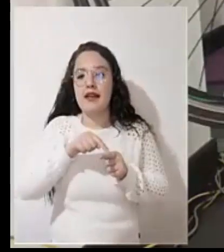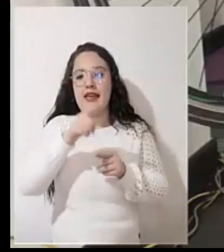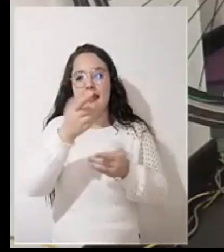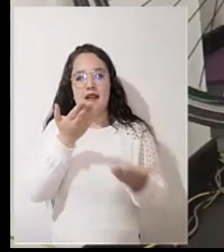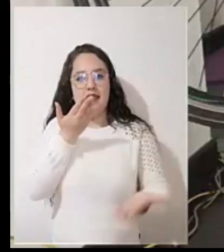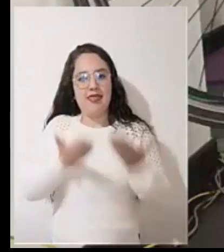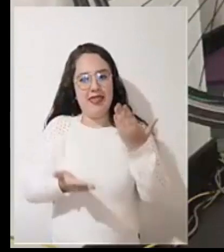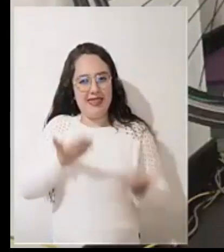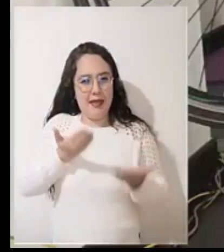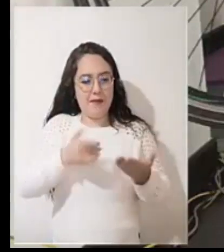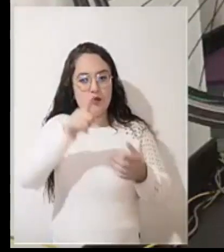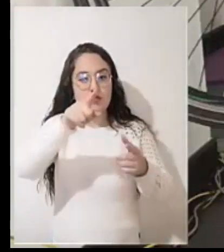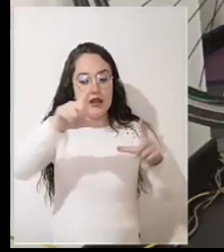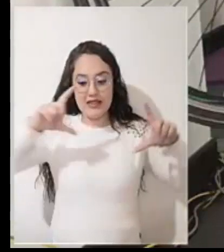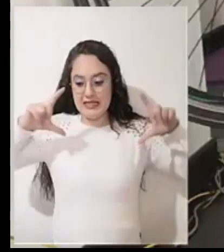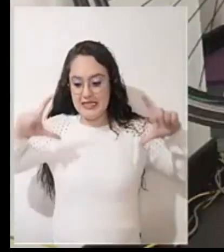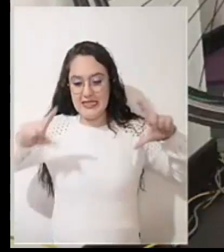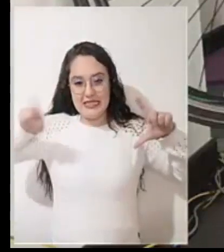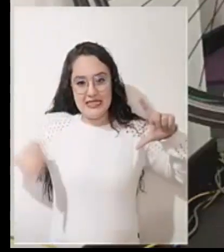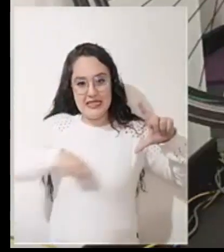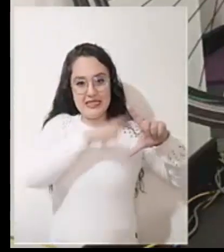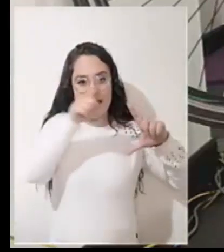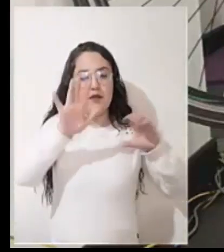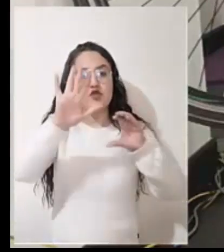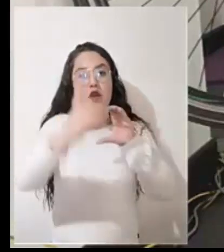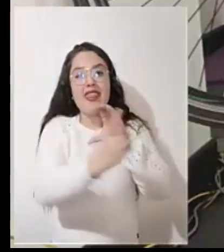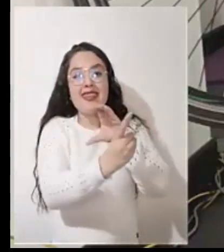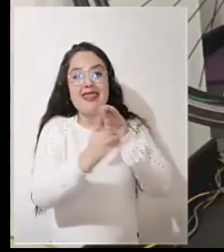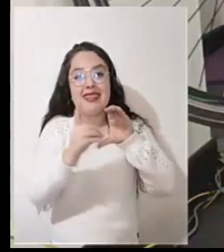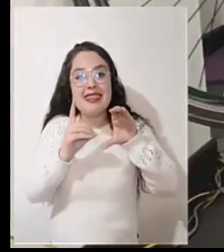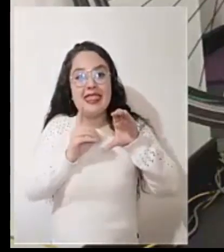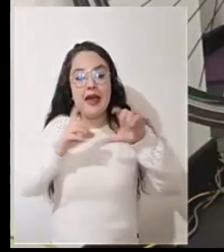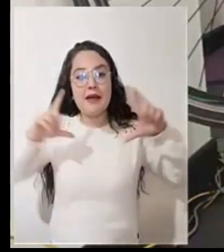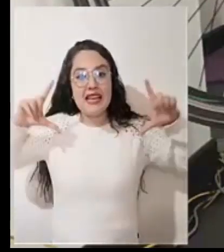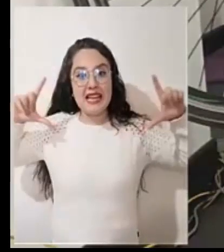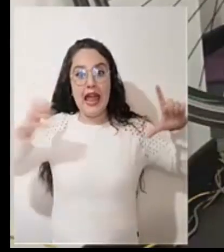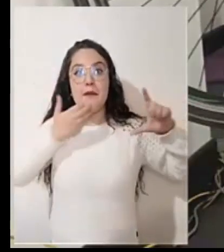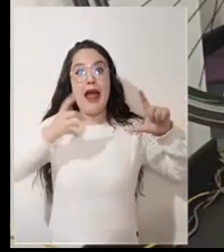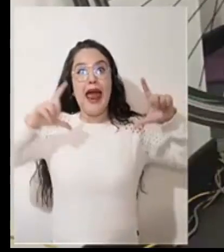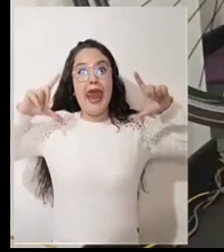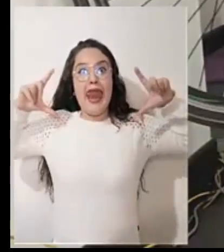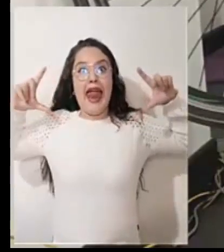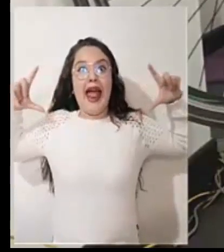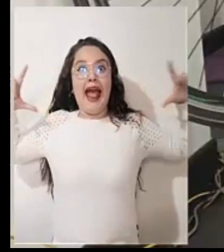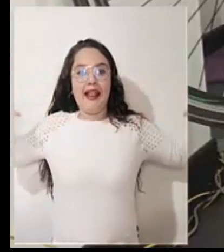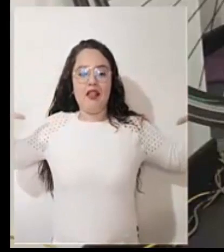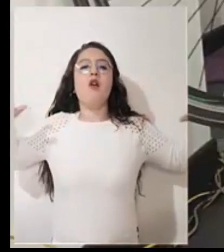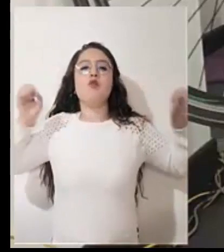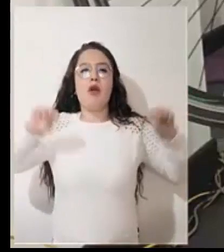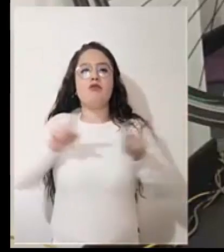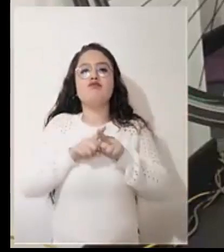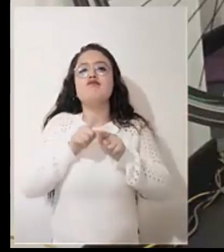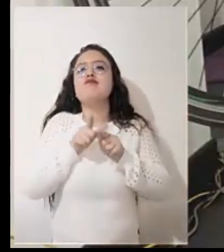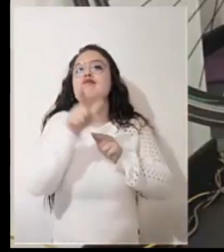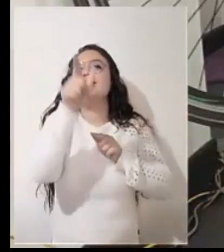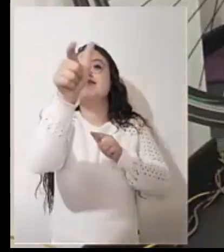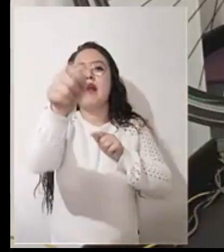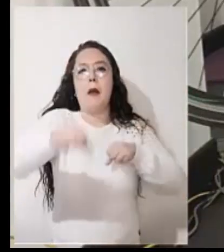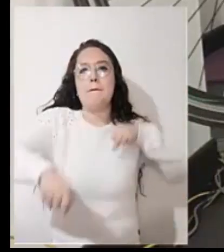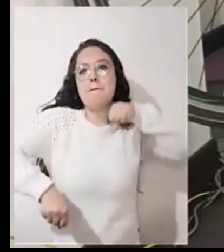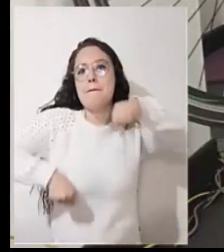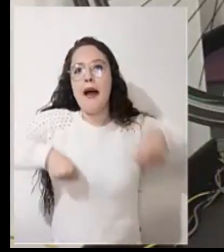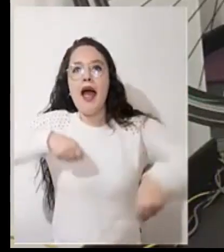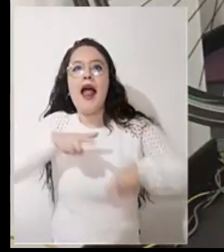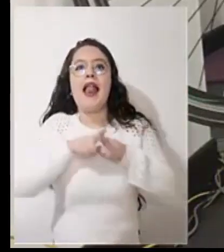depender del tamaño de la llanta, es decir, del diámetro de la llanta. Entre más grande la llanta, mayor distancia voy a recorrer por